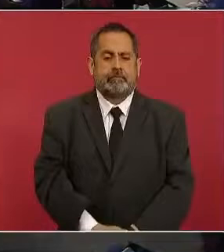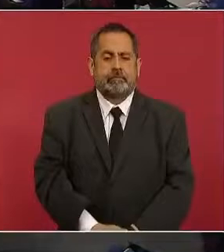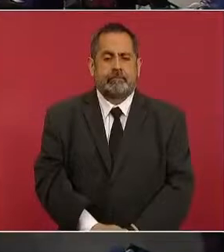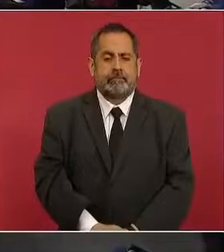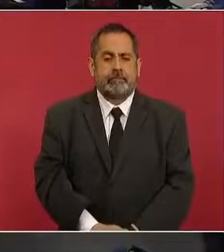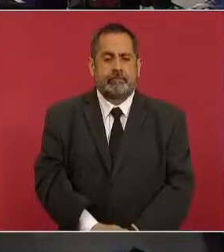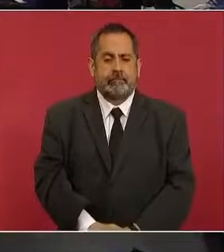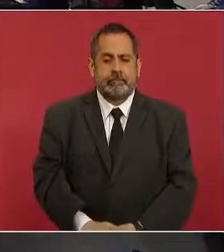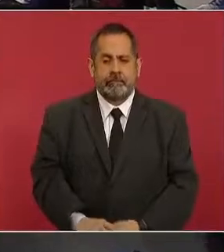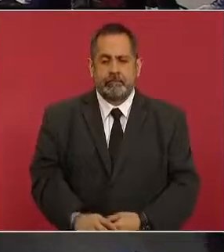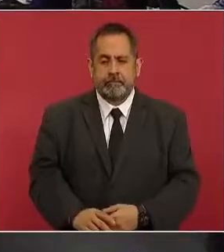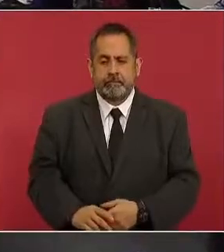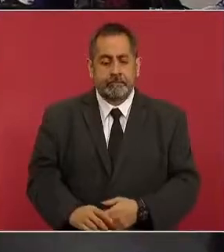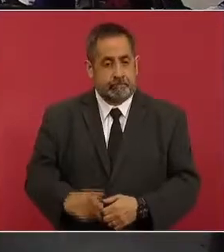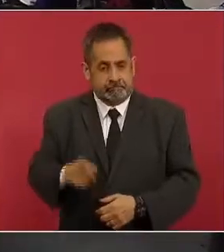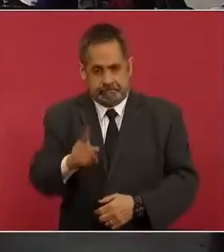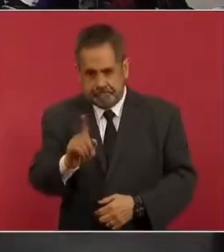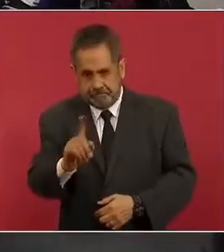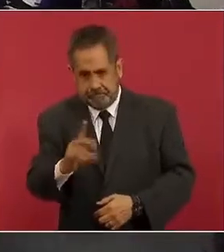No,